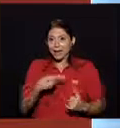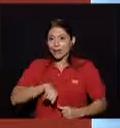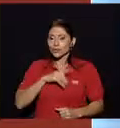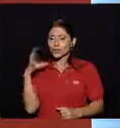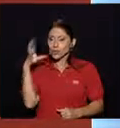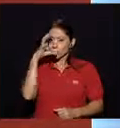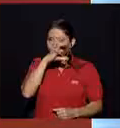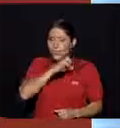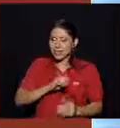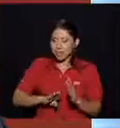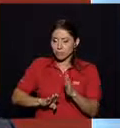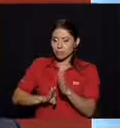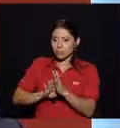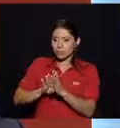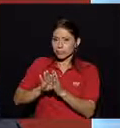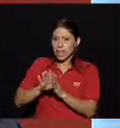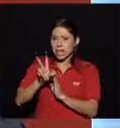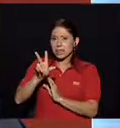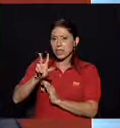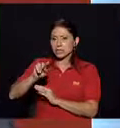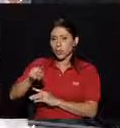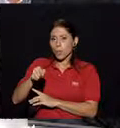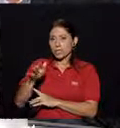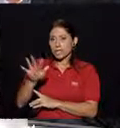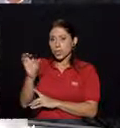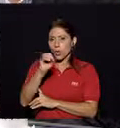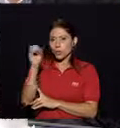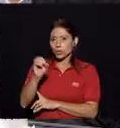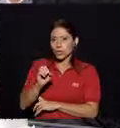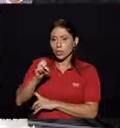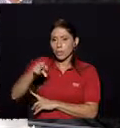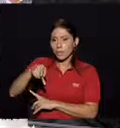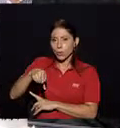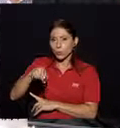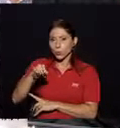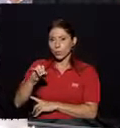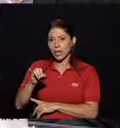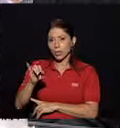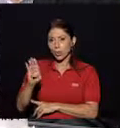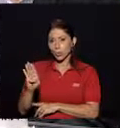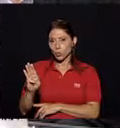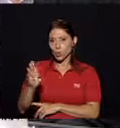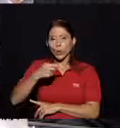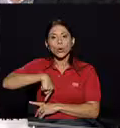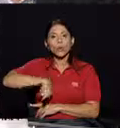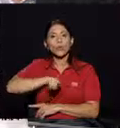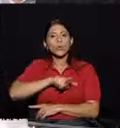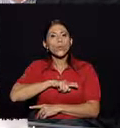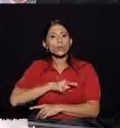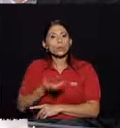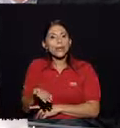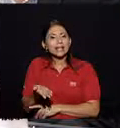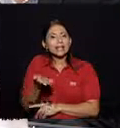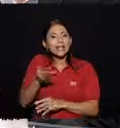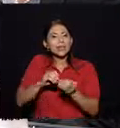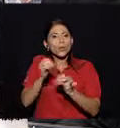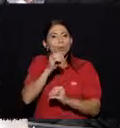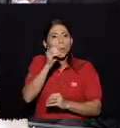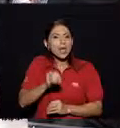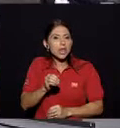nos damos cuenta que estamos creciendo más o menos al 3,5% del Producto Interno Bruto. Nuestro crecimiento promedio ha